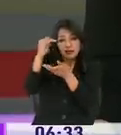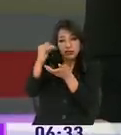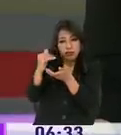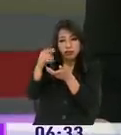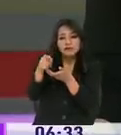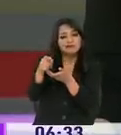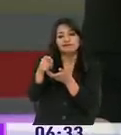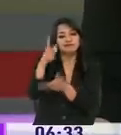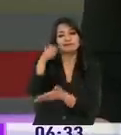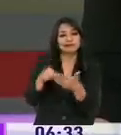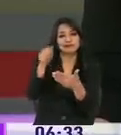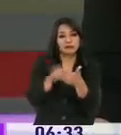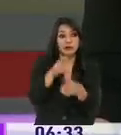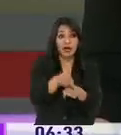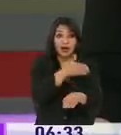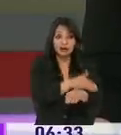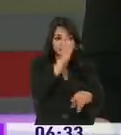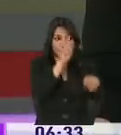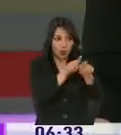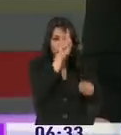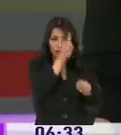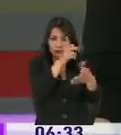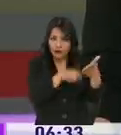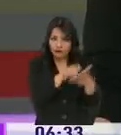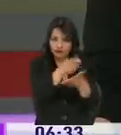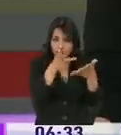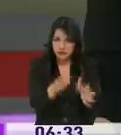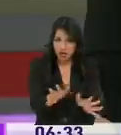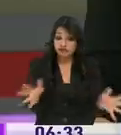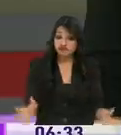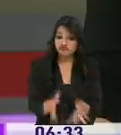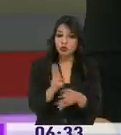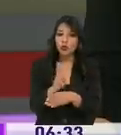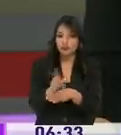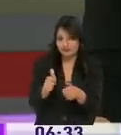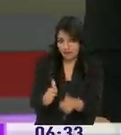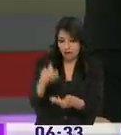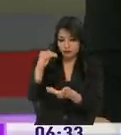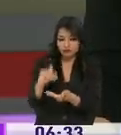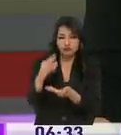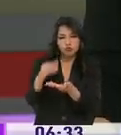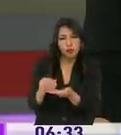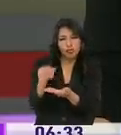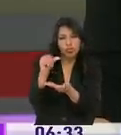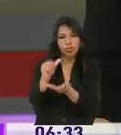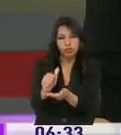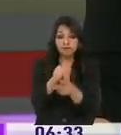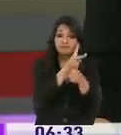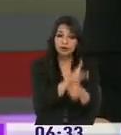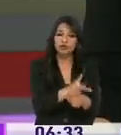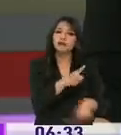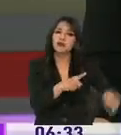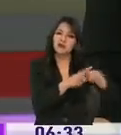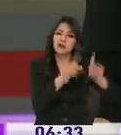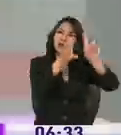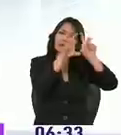firma de un acuerdo entre varias carteras de Estado con el que se busca promover el buen uso de suero y proteger al sector ganadero.